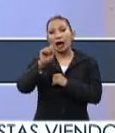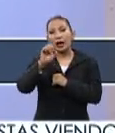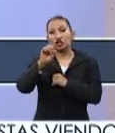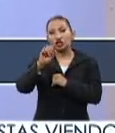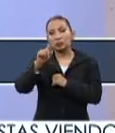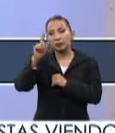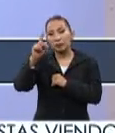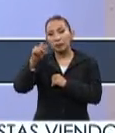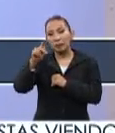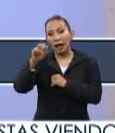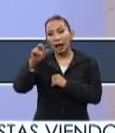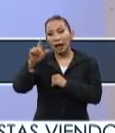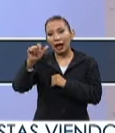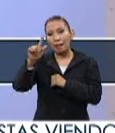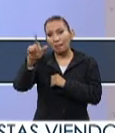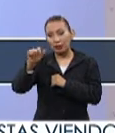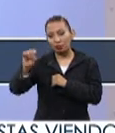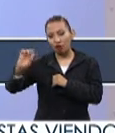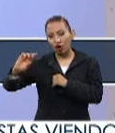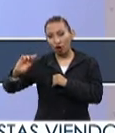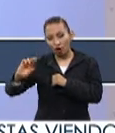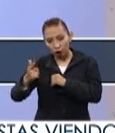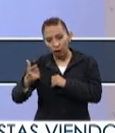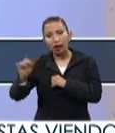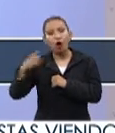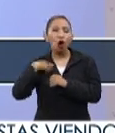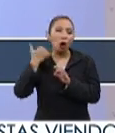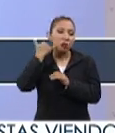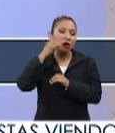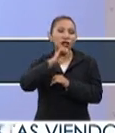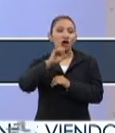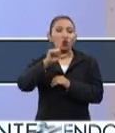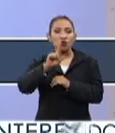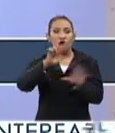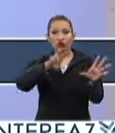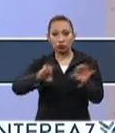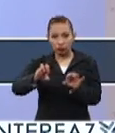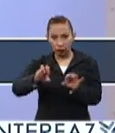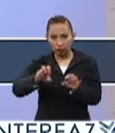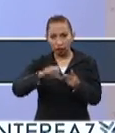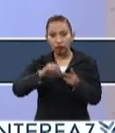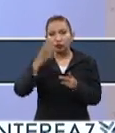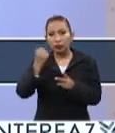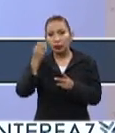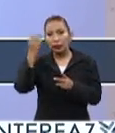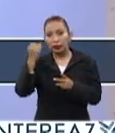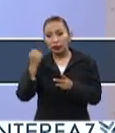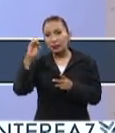www.pasosparalapaz.org o nos pueden llamar al 01800